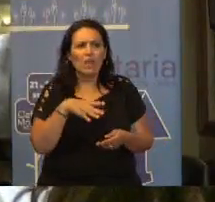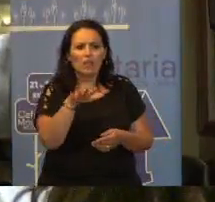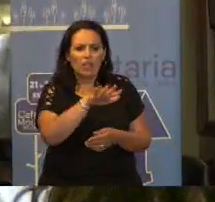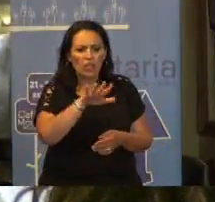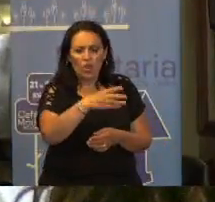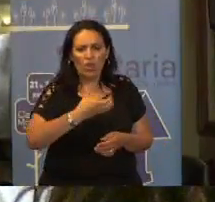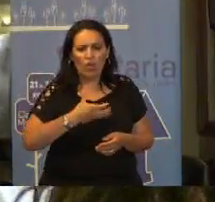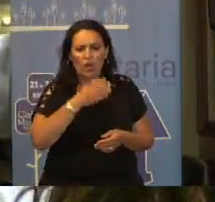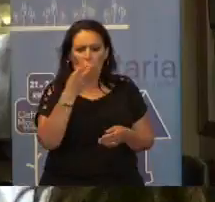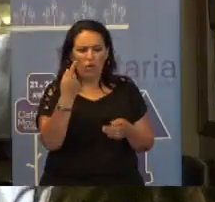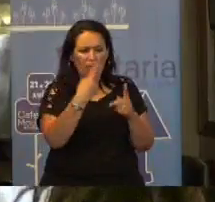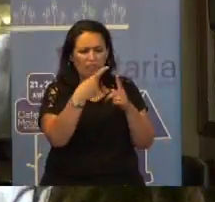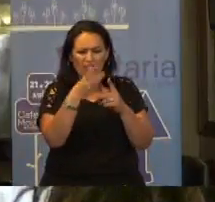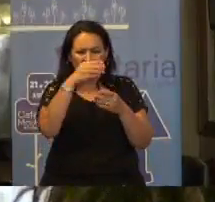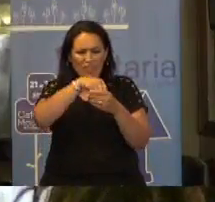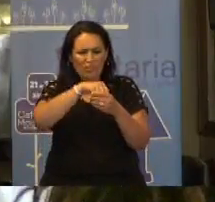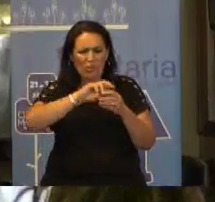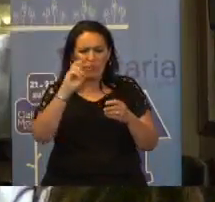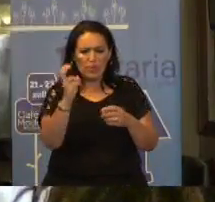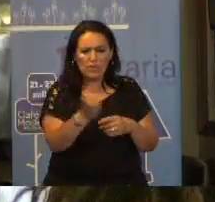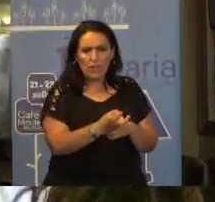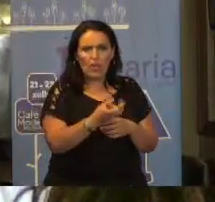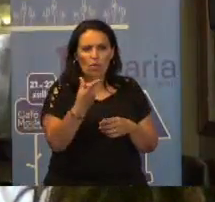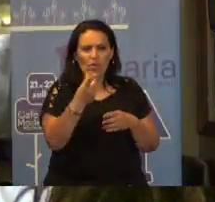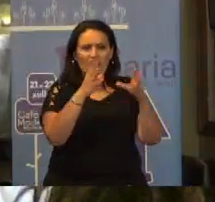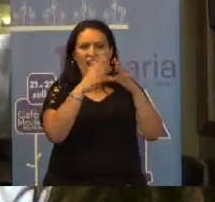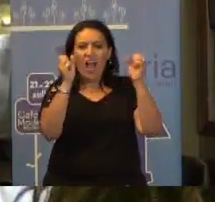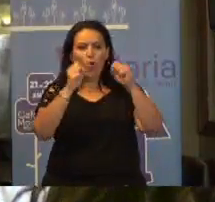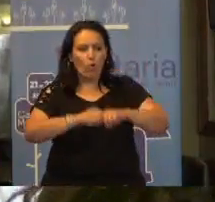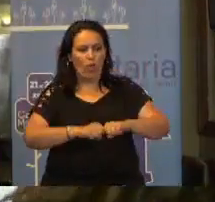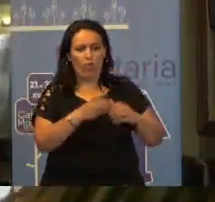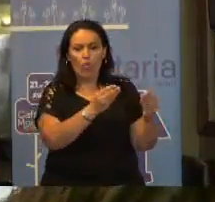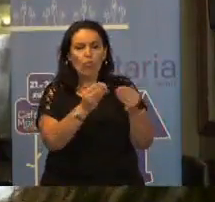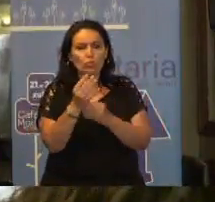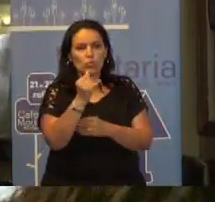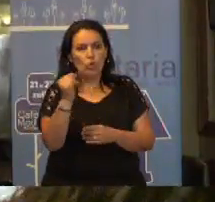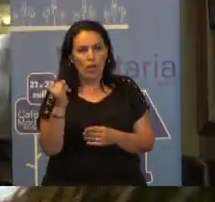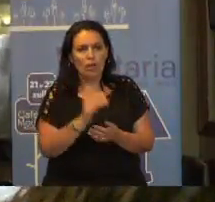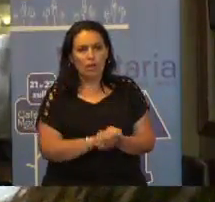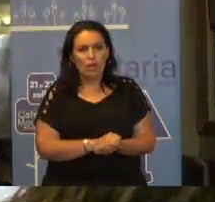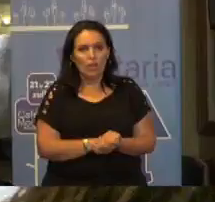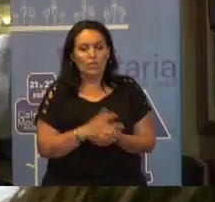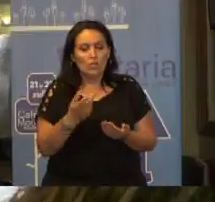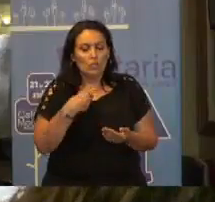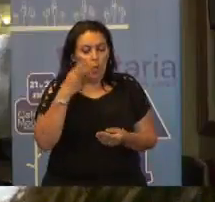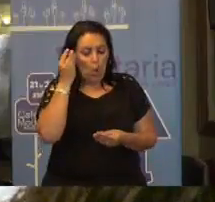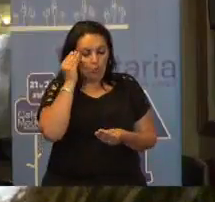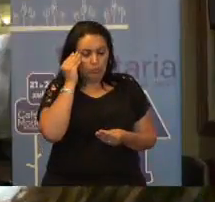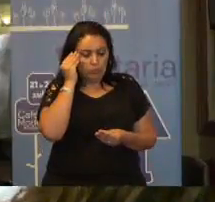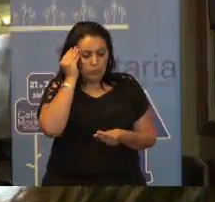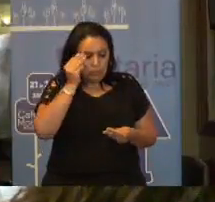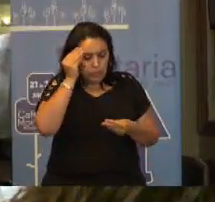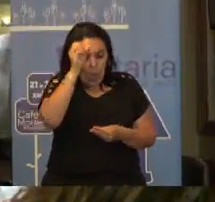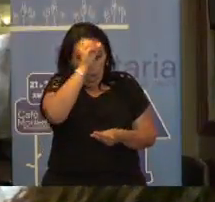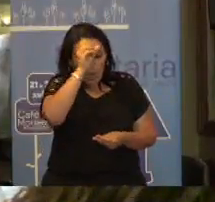maior diversidade, onde hai a maior grau de acordo de todo tipo, non? Entón, todo eso, eu creo que temos que